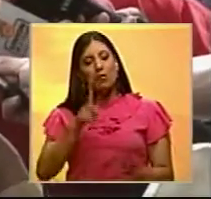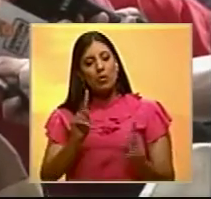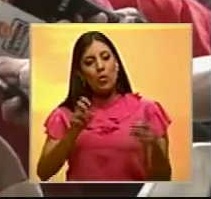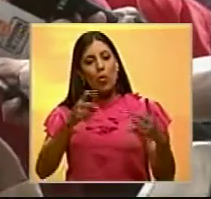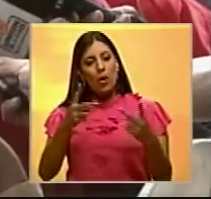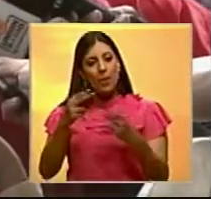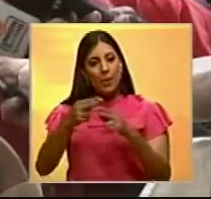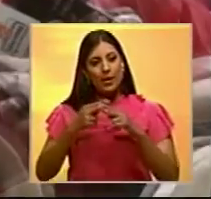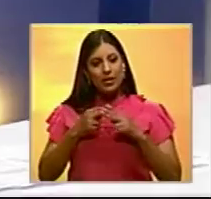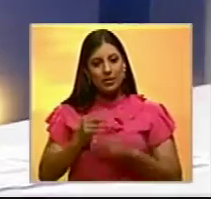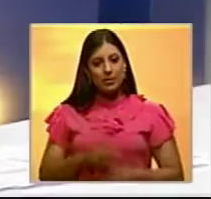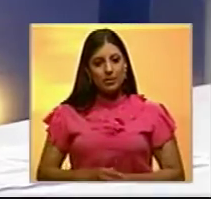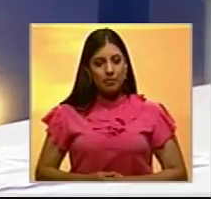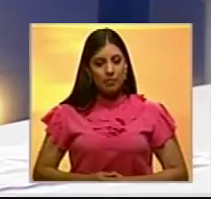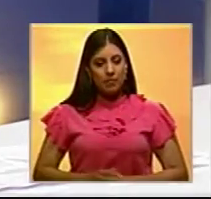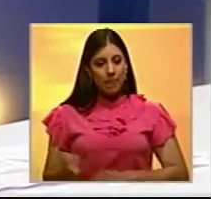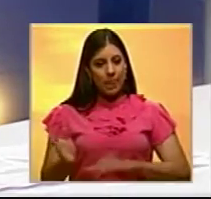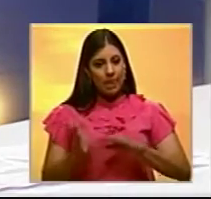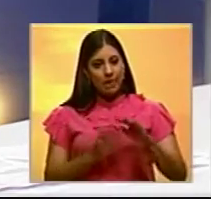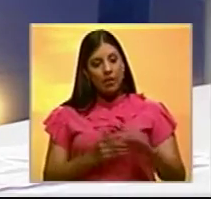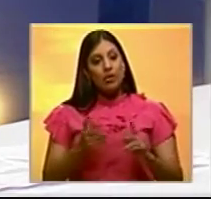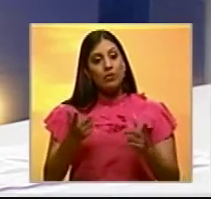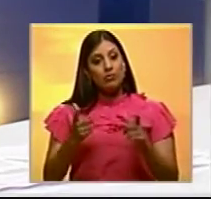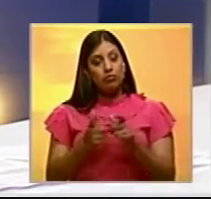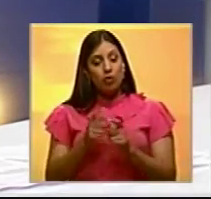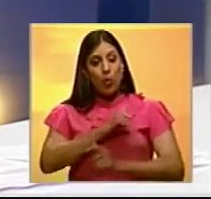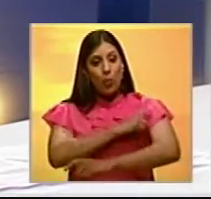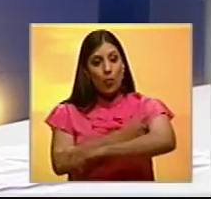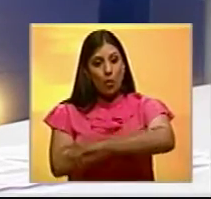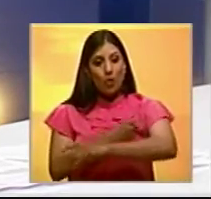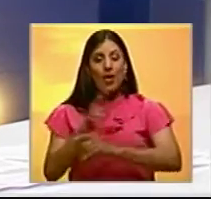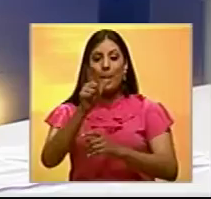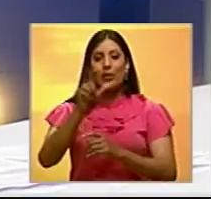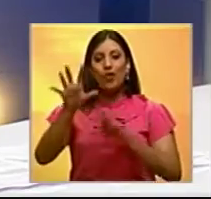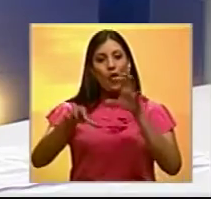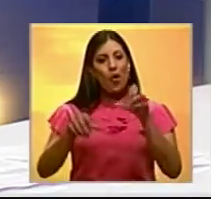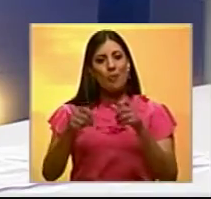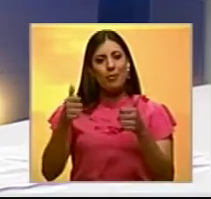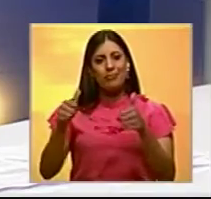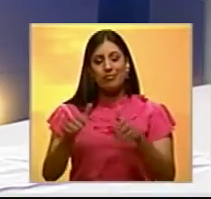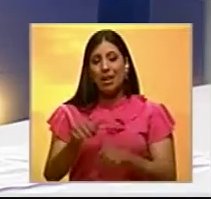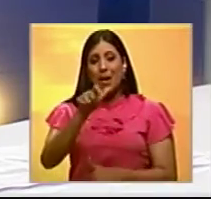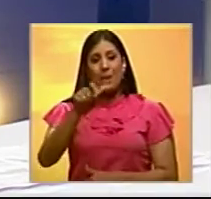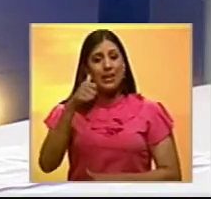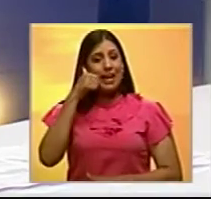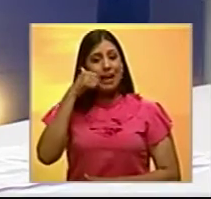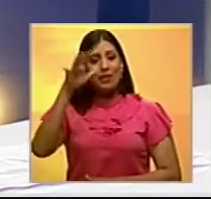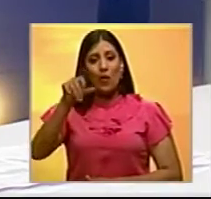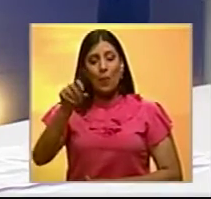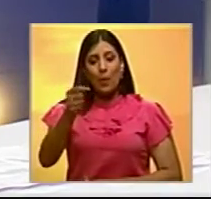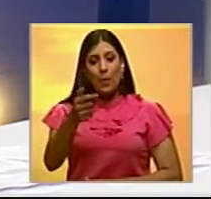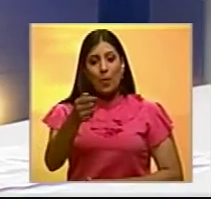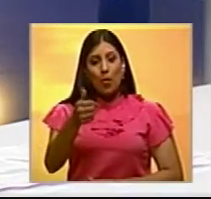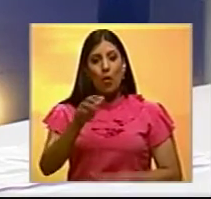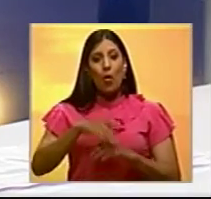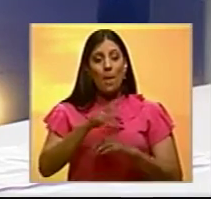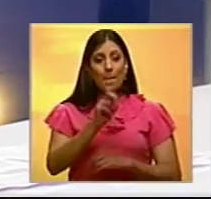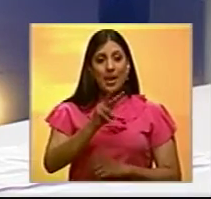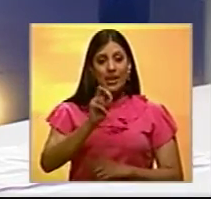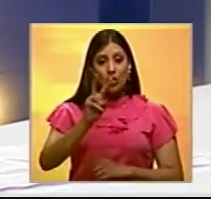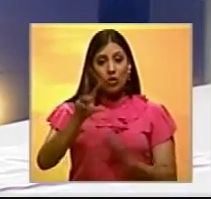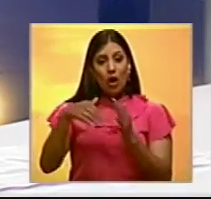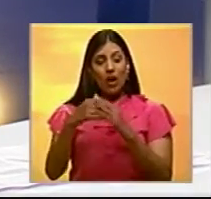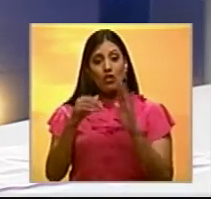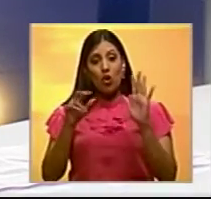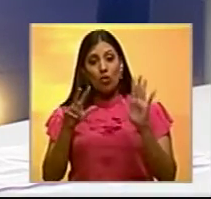realizar préstamos. La reducción del poder adquisitivo del venezolano ha bajado el consumo de carne por persona de 22